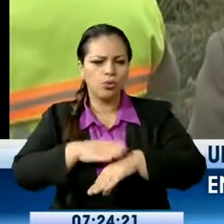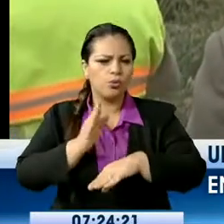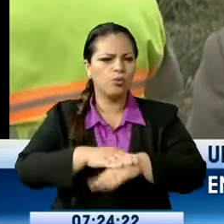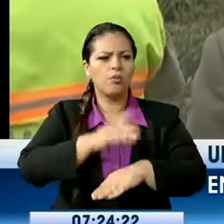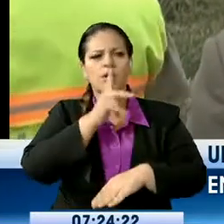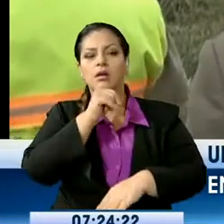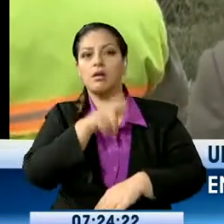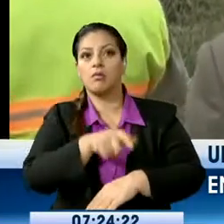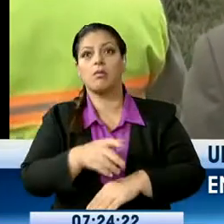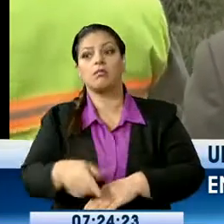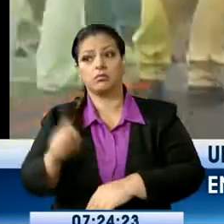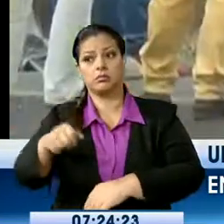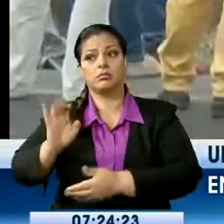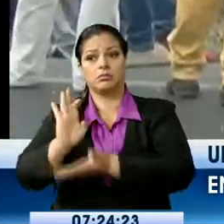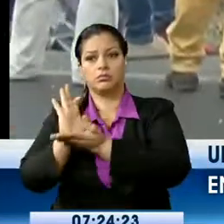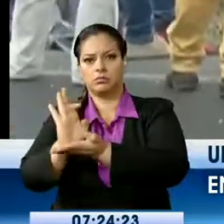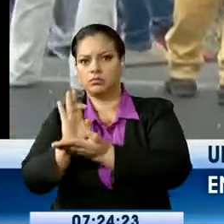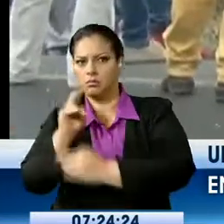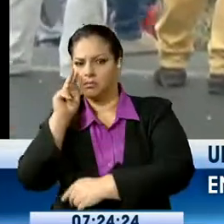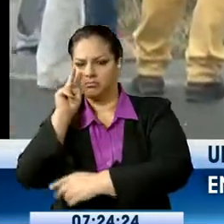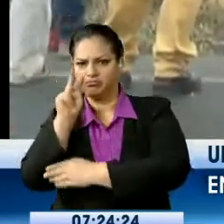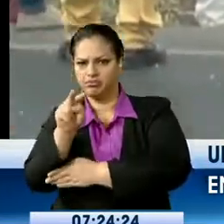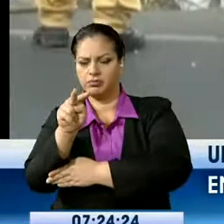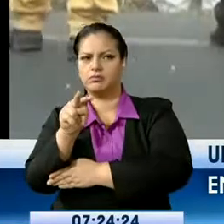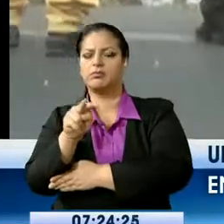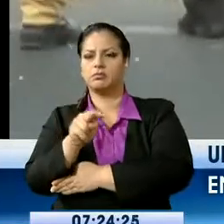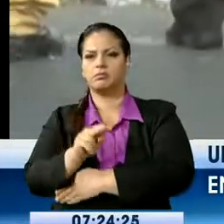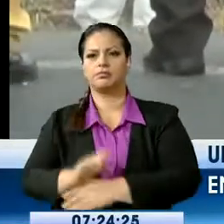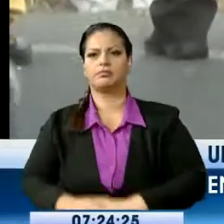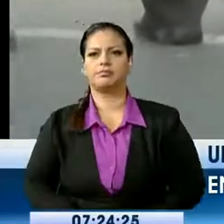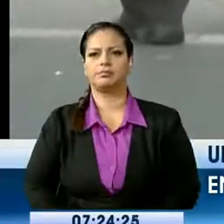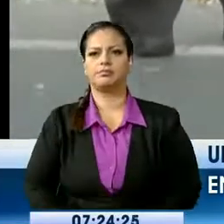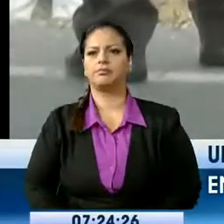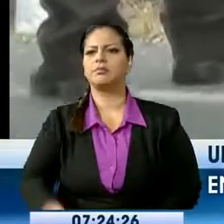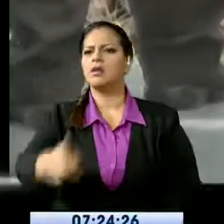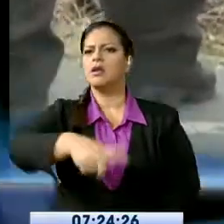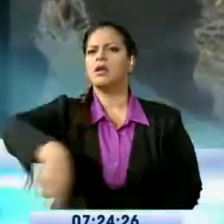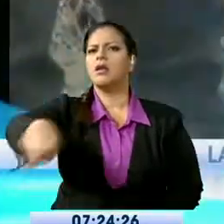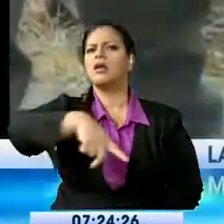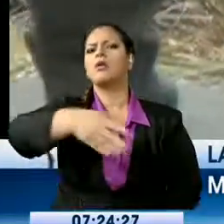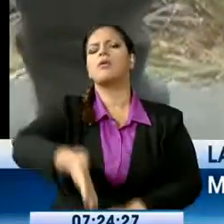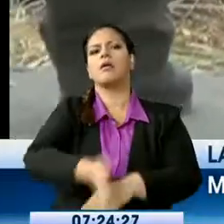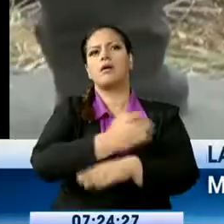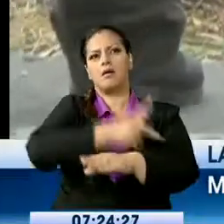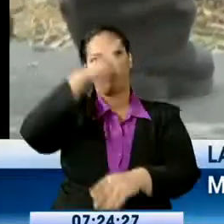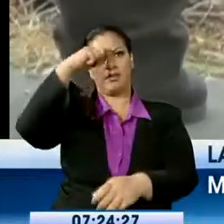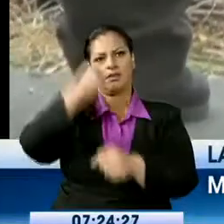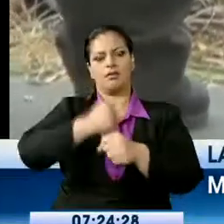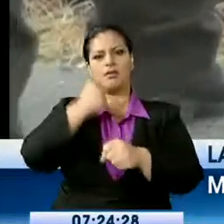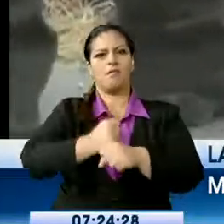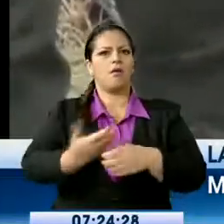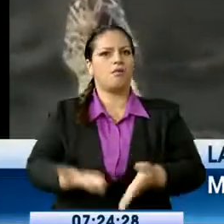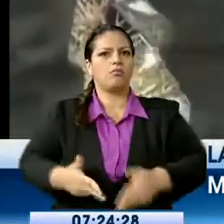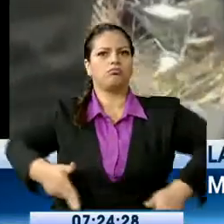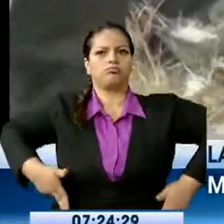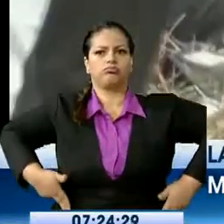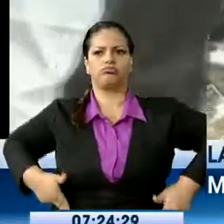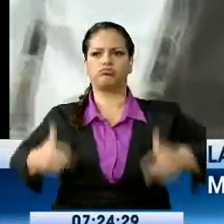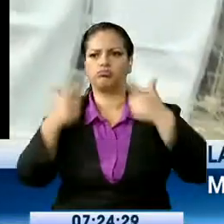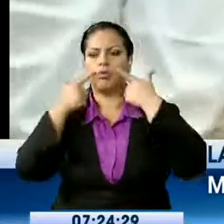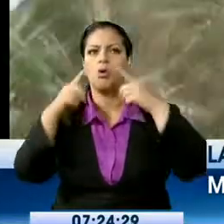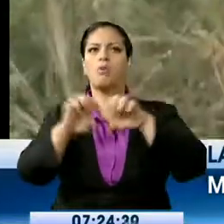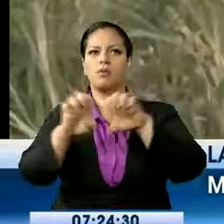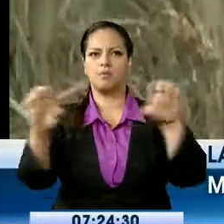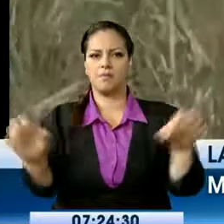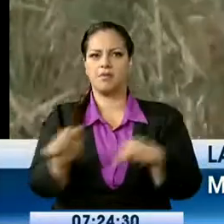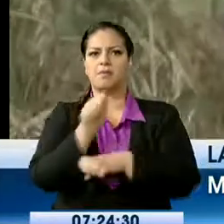algunos testigos. Según sus credenciales laborables, eran recaudadores de una compañía privada de seguridad. No se descarta como